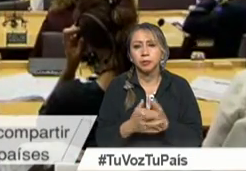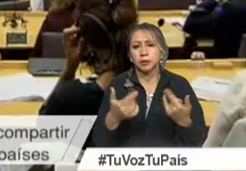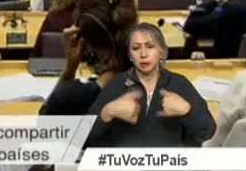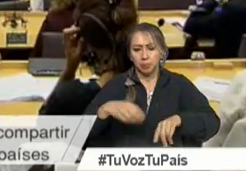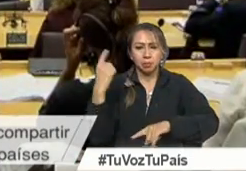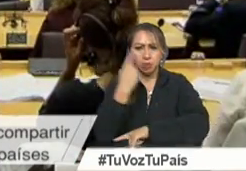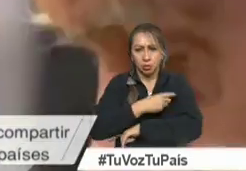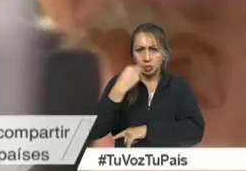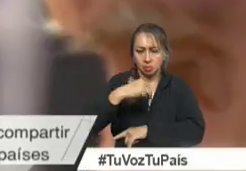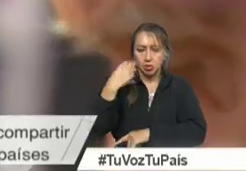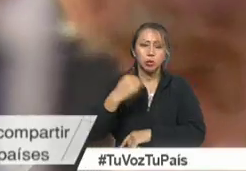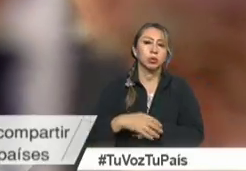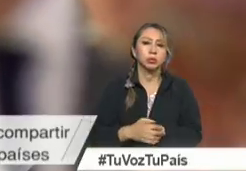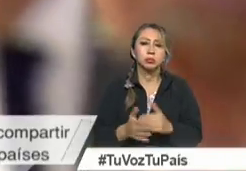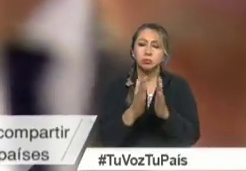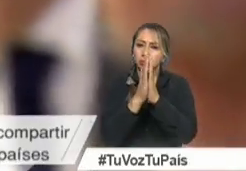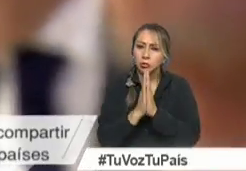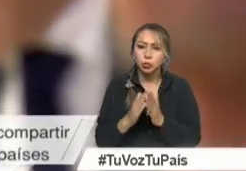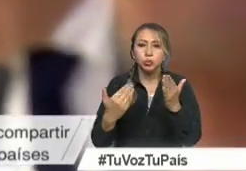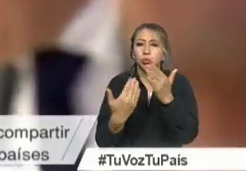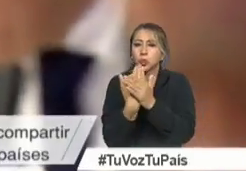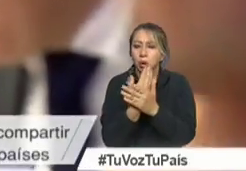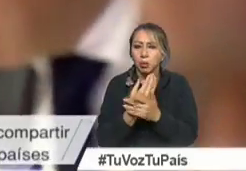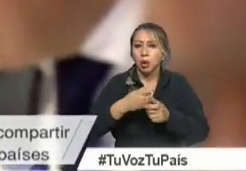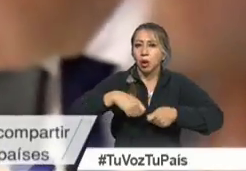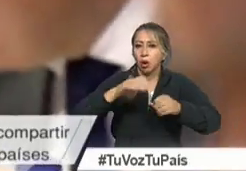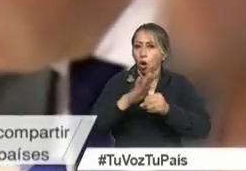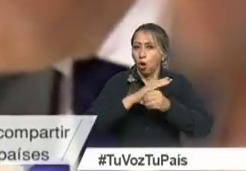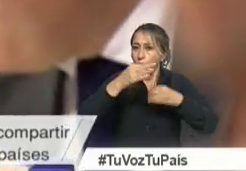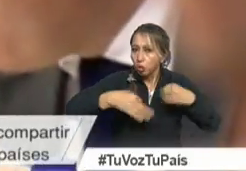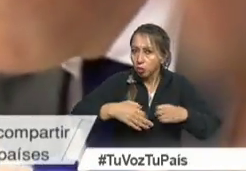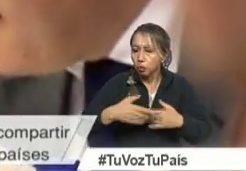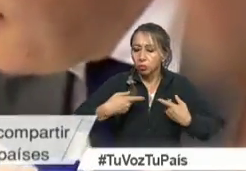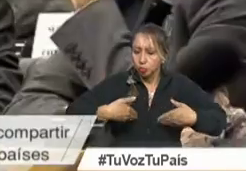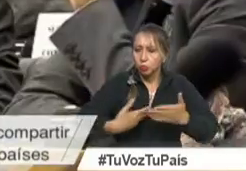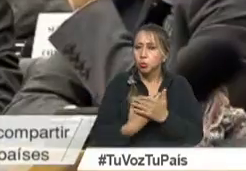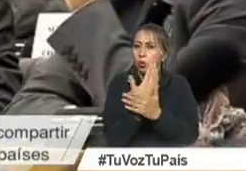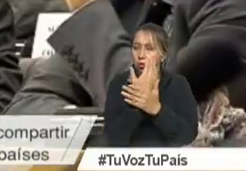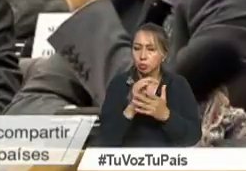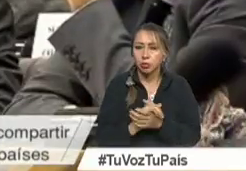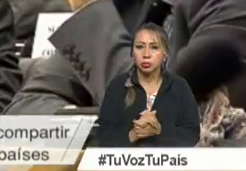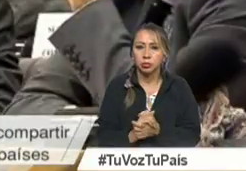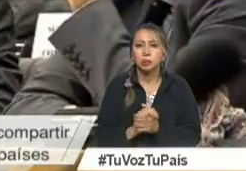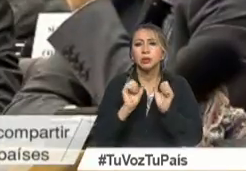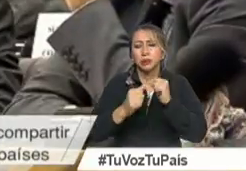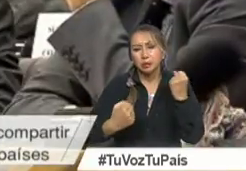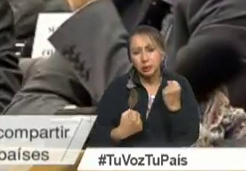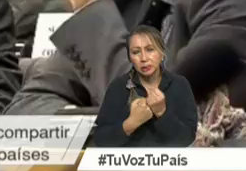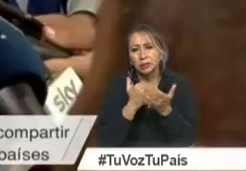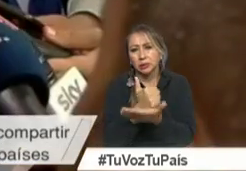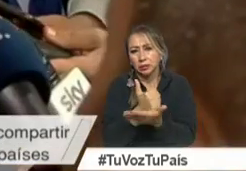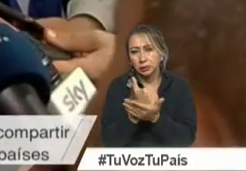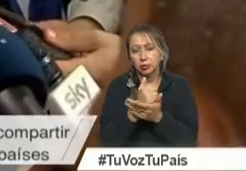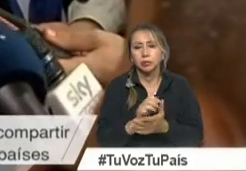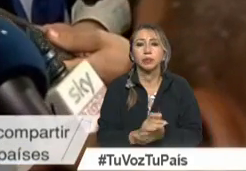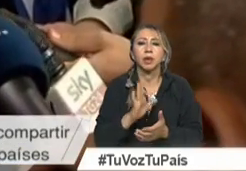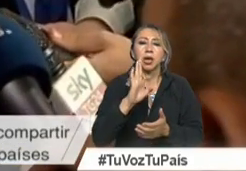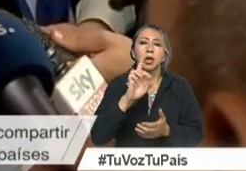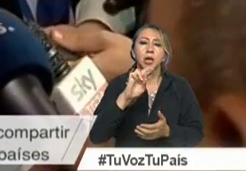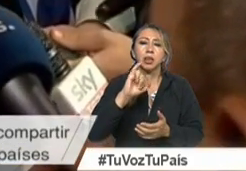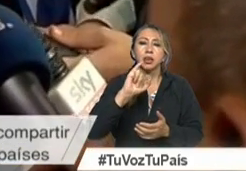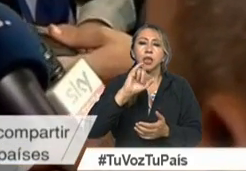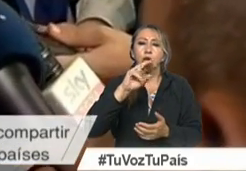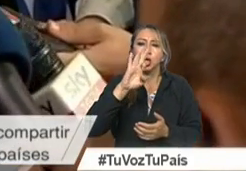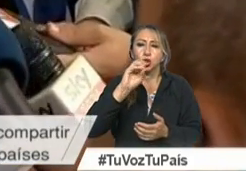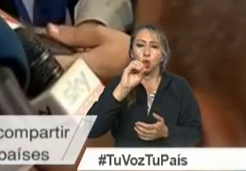en el parlamento europeo un nuevo código de conducta entre los socios de la unión y que se refuerce la operación tritón amplios